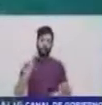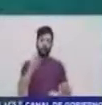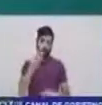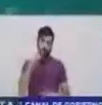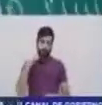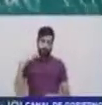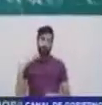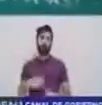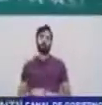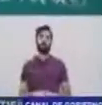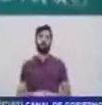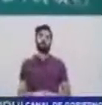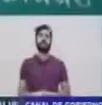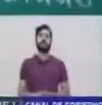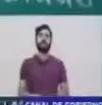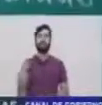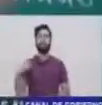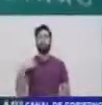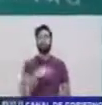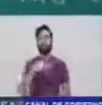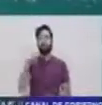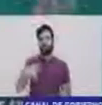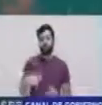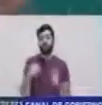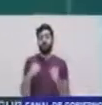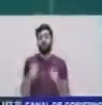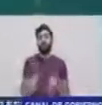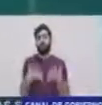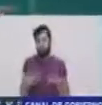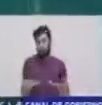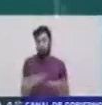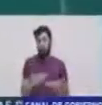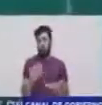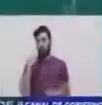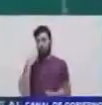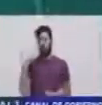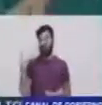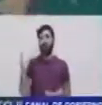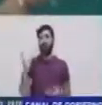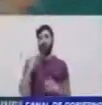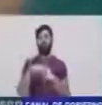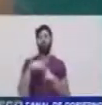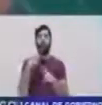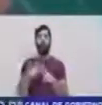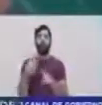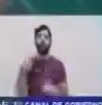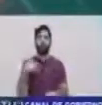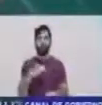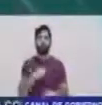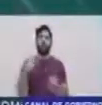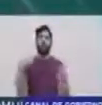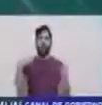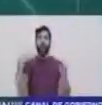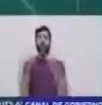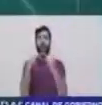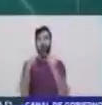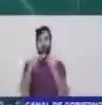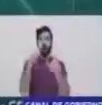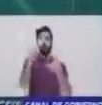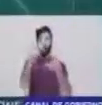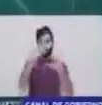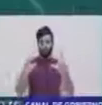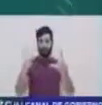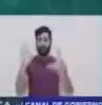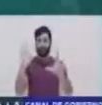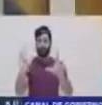mayor. Entonces, ¿qué podemos nosotros aplicar en un triángulo rectángulo? Cuando conocemos un lado, pero los otros